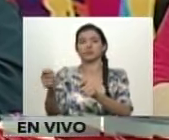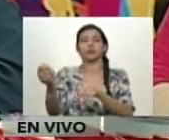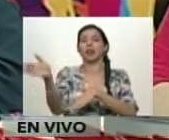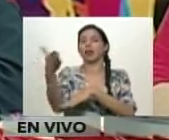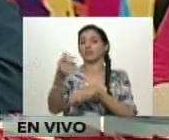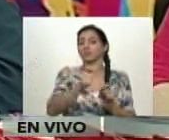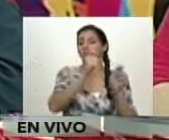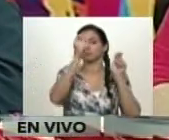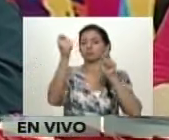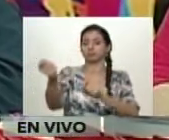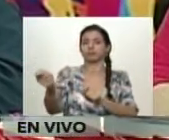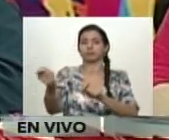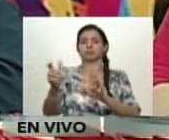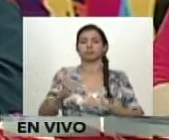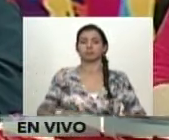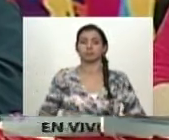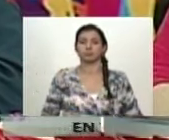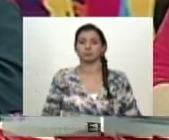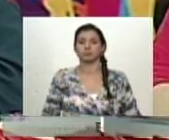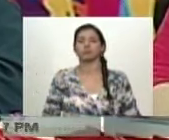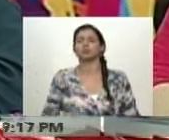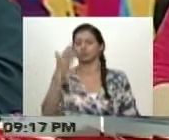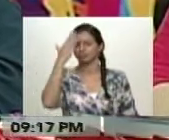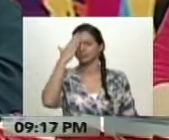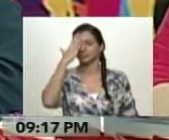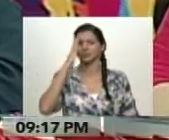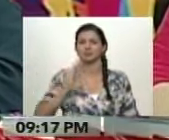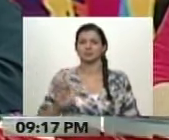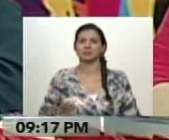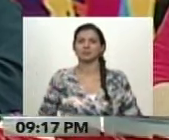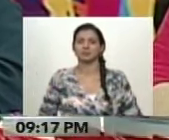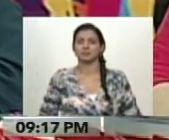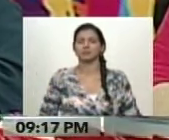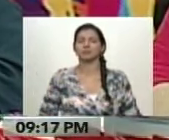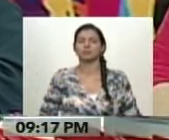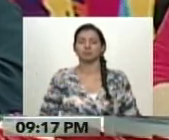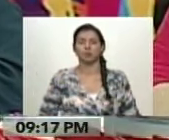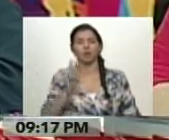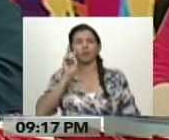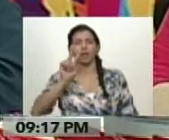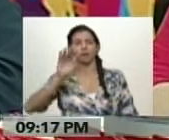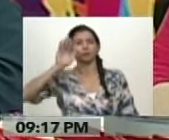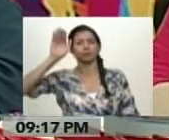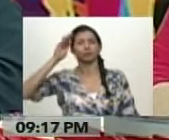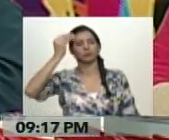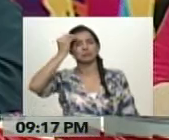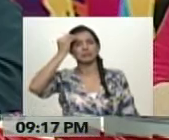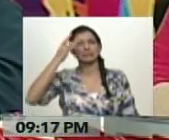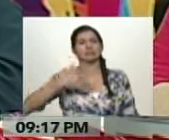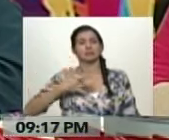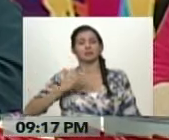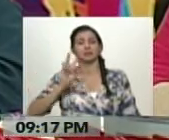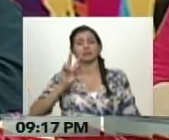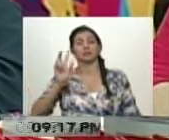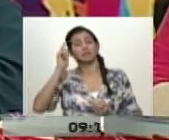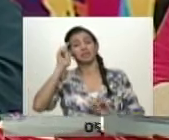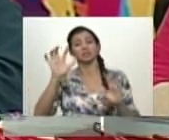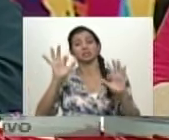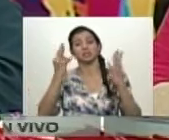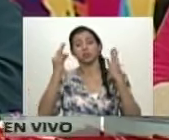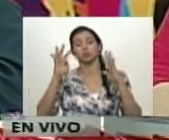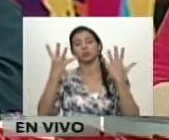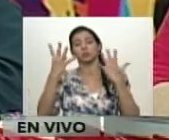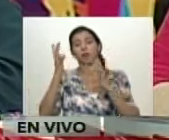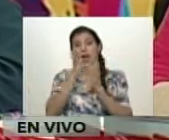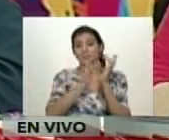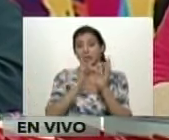victoriosa. Lo sé, lo puedo ver, cuando el 18 y 19 de abril del próximo